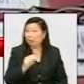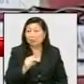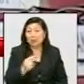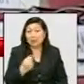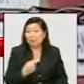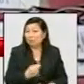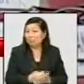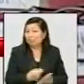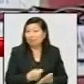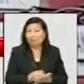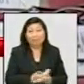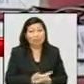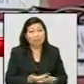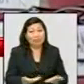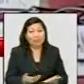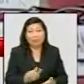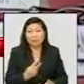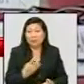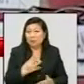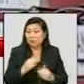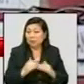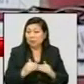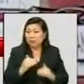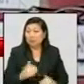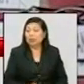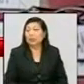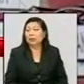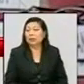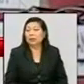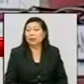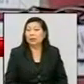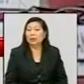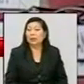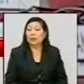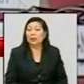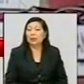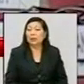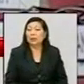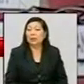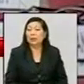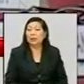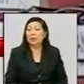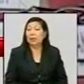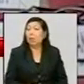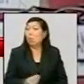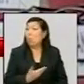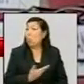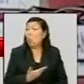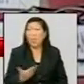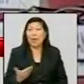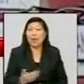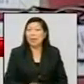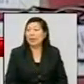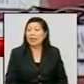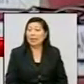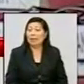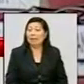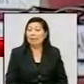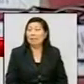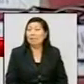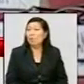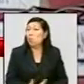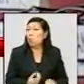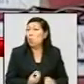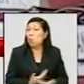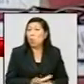adquiere frascos de 25 miligramos por mililitro. No existe. No